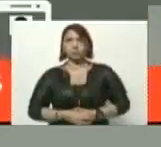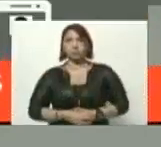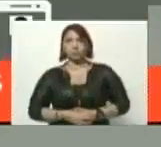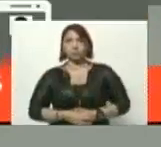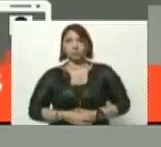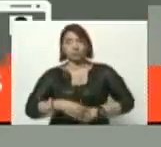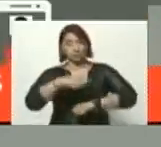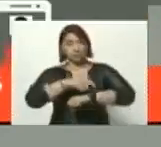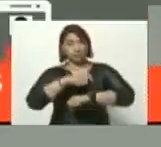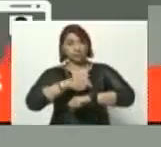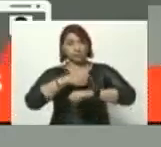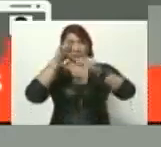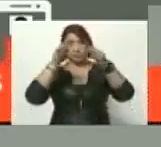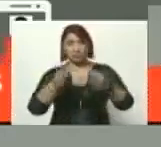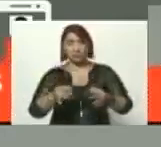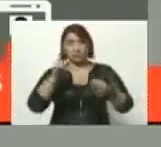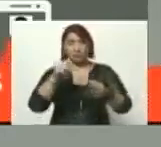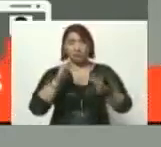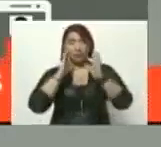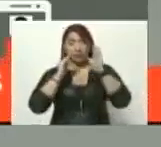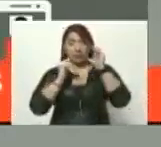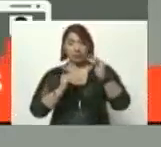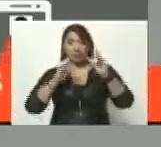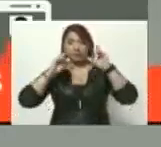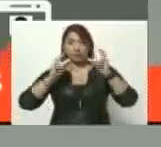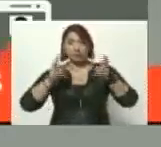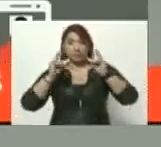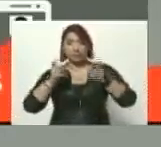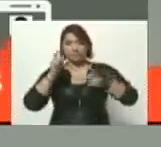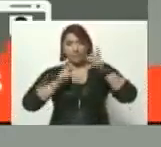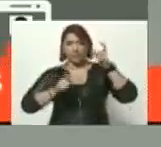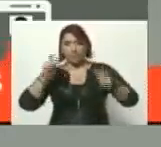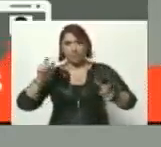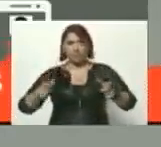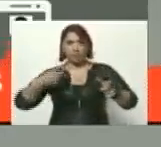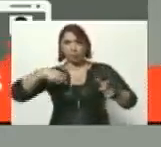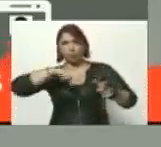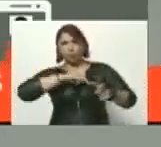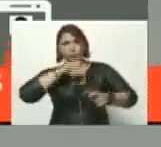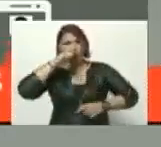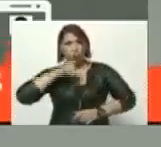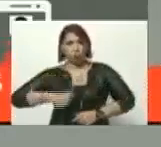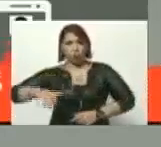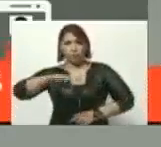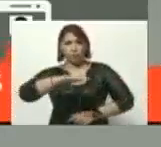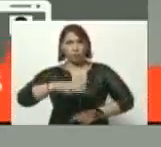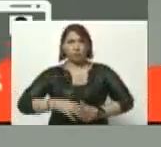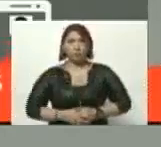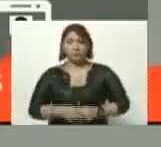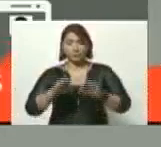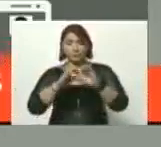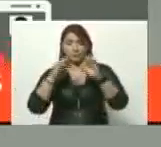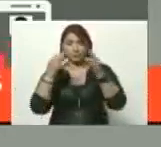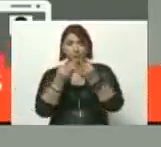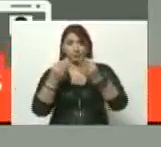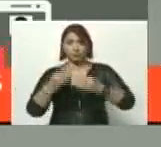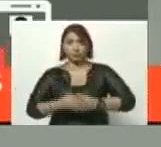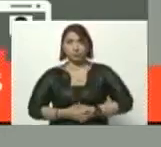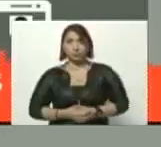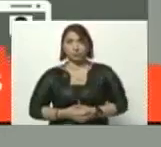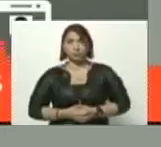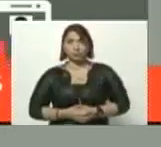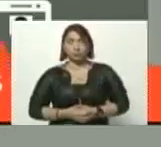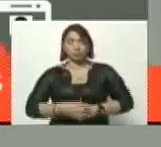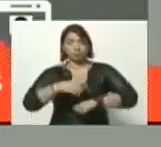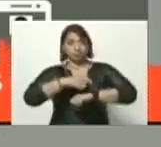En tiempo real, y a atender los temas de la gente, de nuestro pueblo, de la familia, en